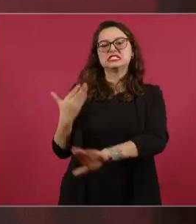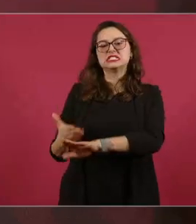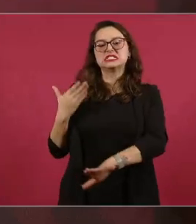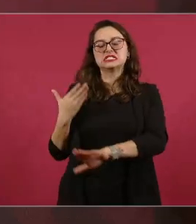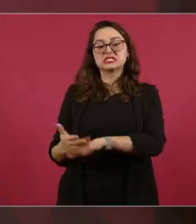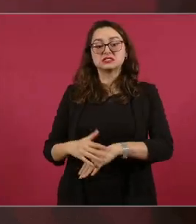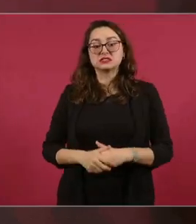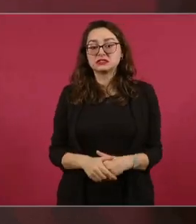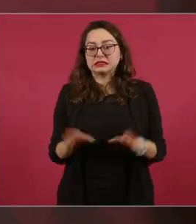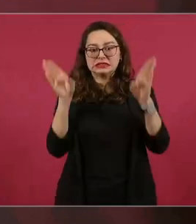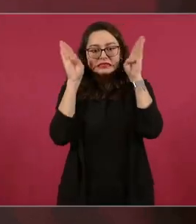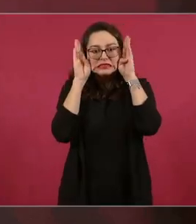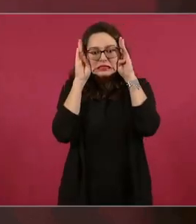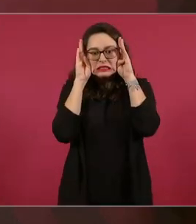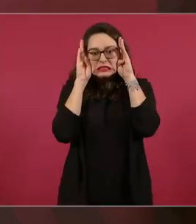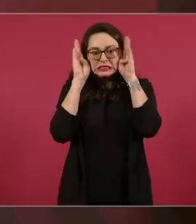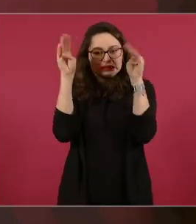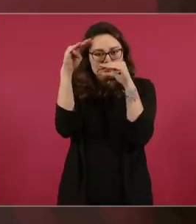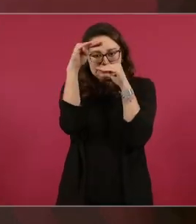son muy conservadores.